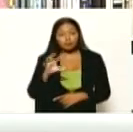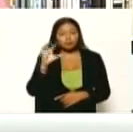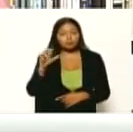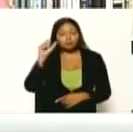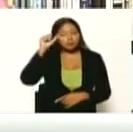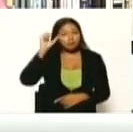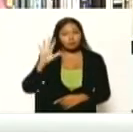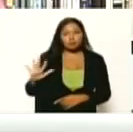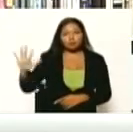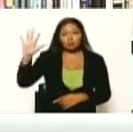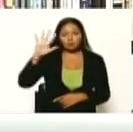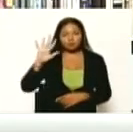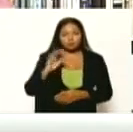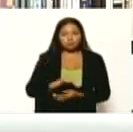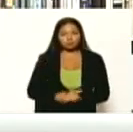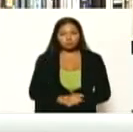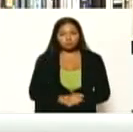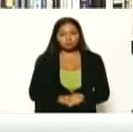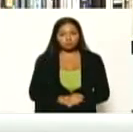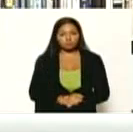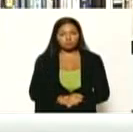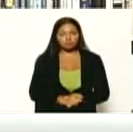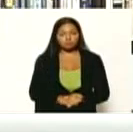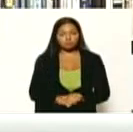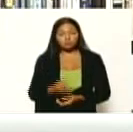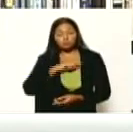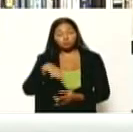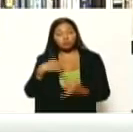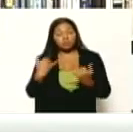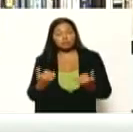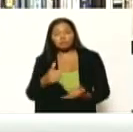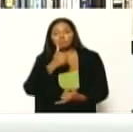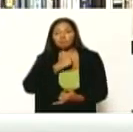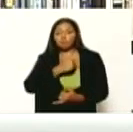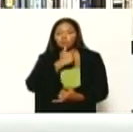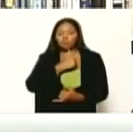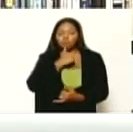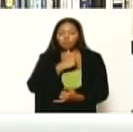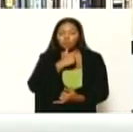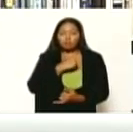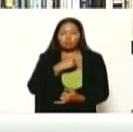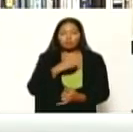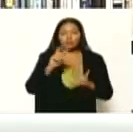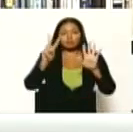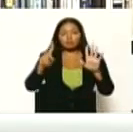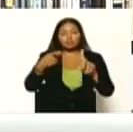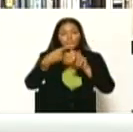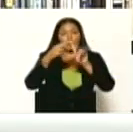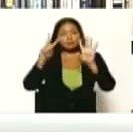Asia. Y nosotros aquí resistiendo, el método 7+7 aquí va.